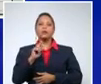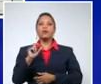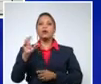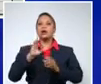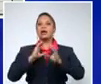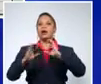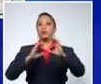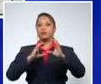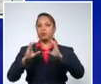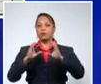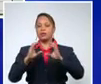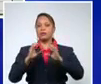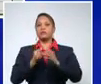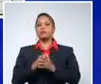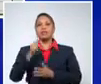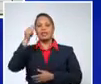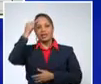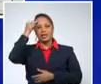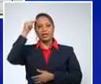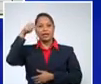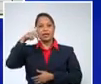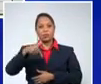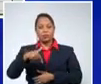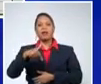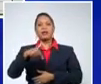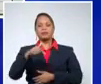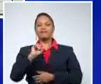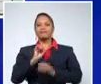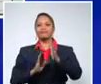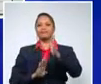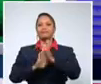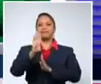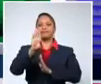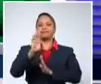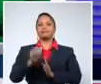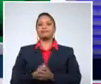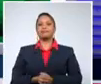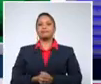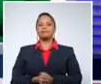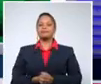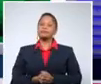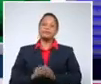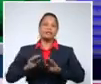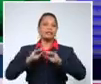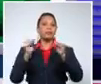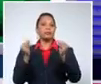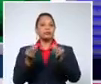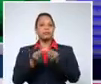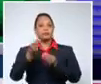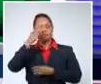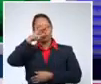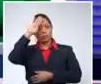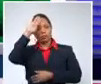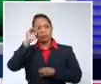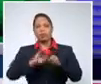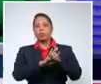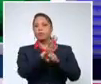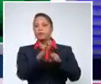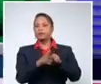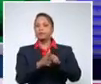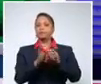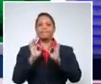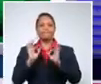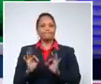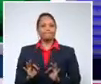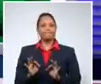las tasas más elevadas. Este es el comportamiento en Cuba de la COVID-19. Esta es